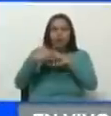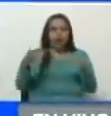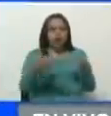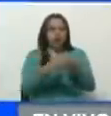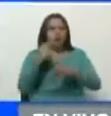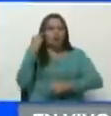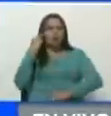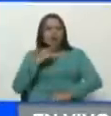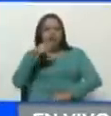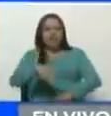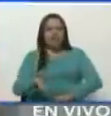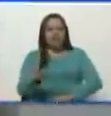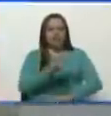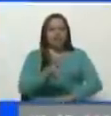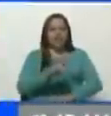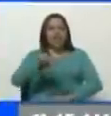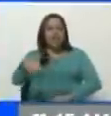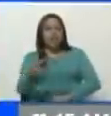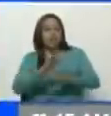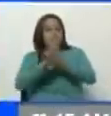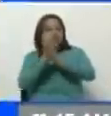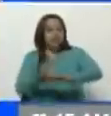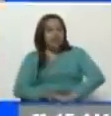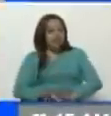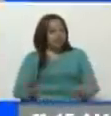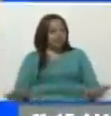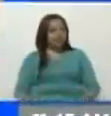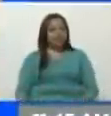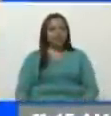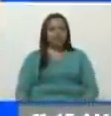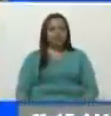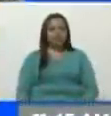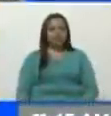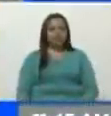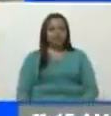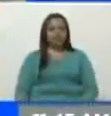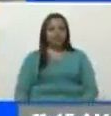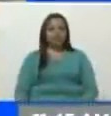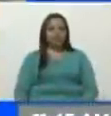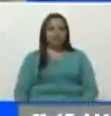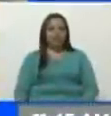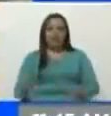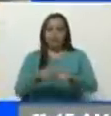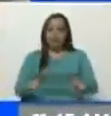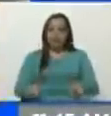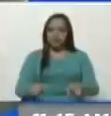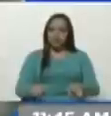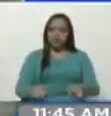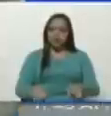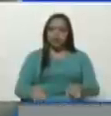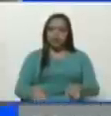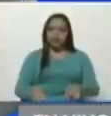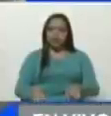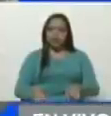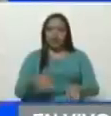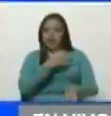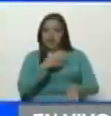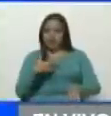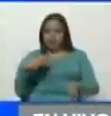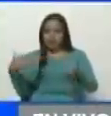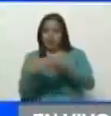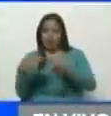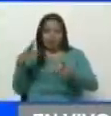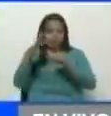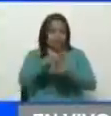bolivarianismo y que no haya fracasado. Pero el enemigo es ese, el enemigo que puede corroer esa